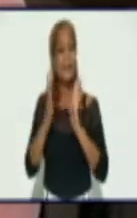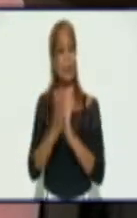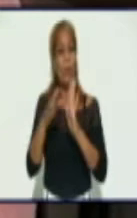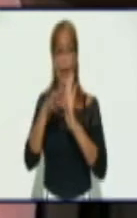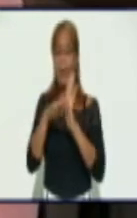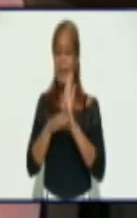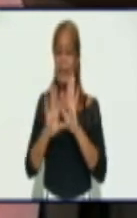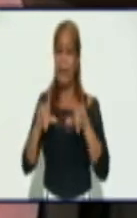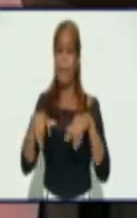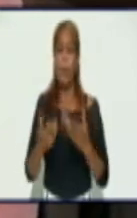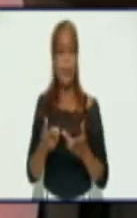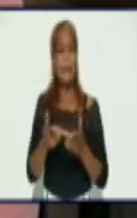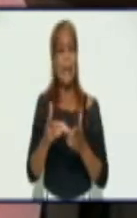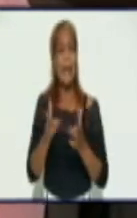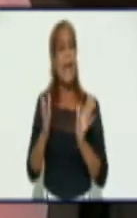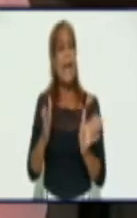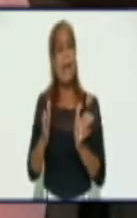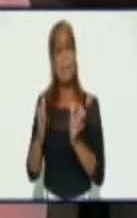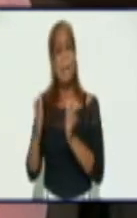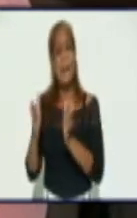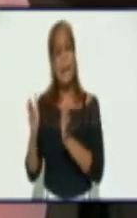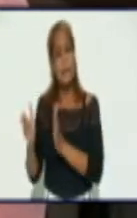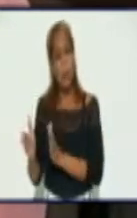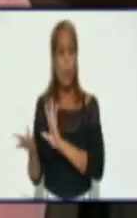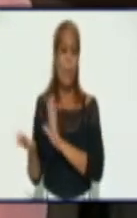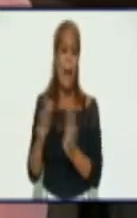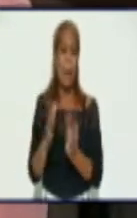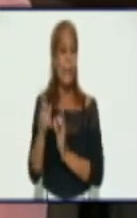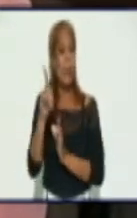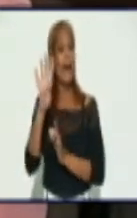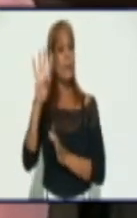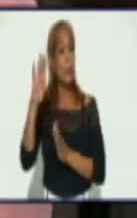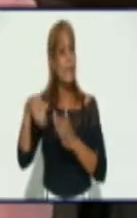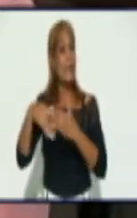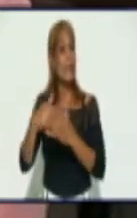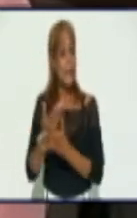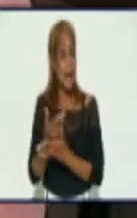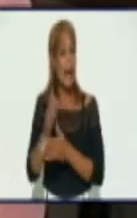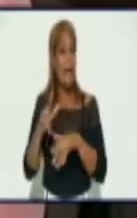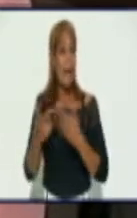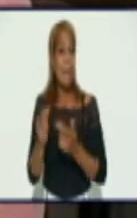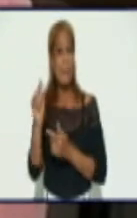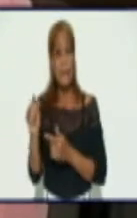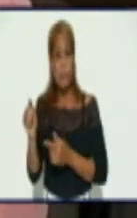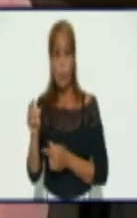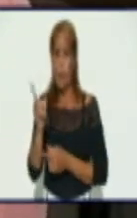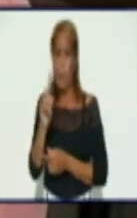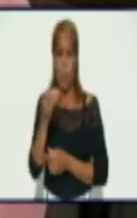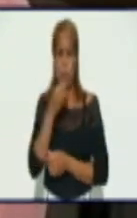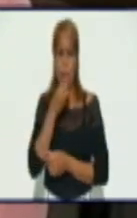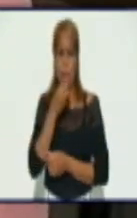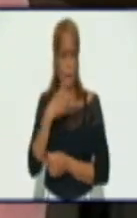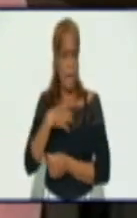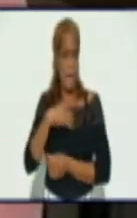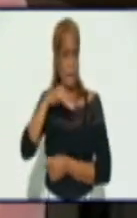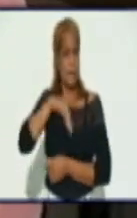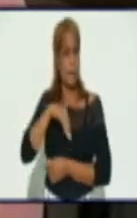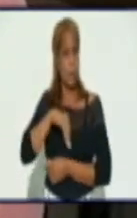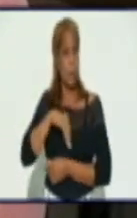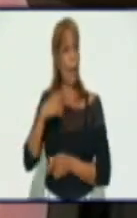de la enfermedad es un periodo muy largo, de 14 días, periodo de incubación en que las personas pueden no sentir